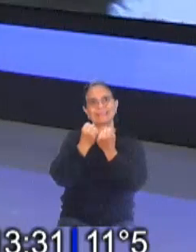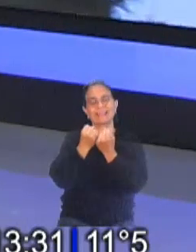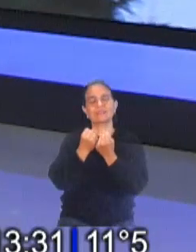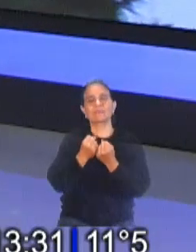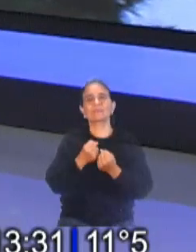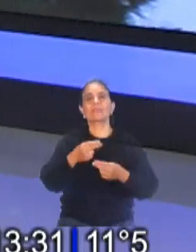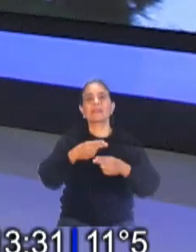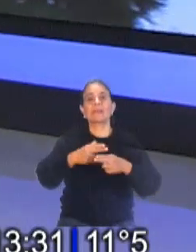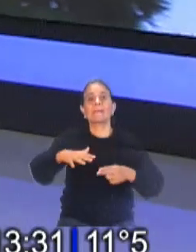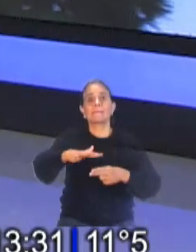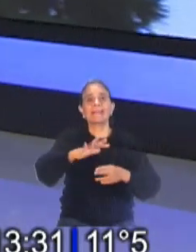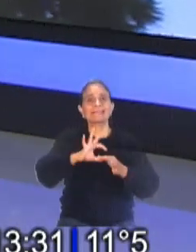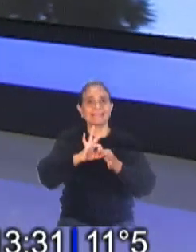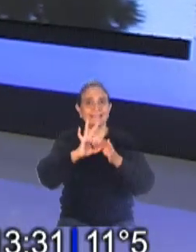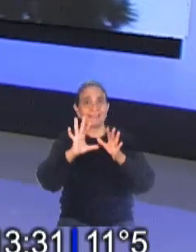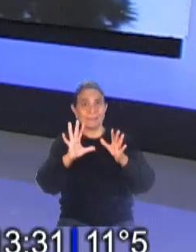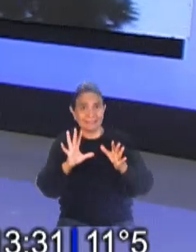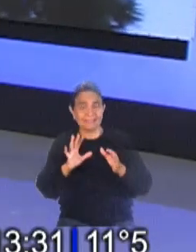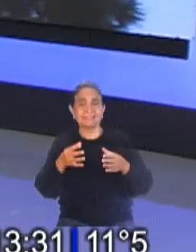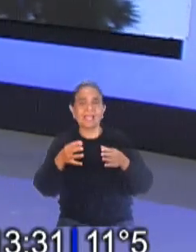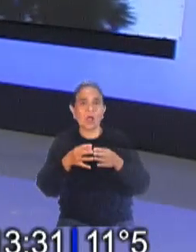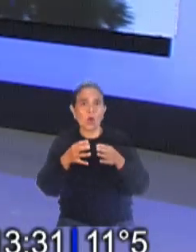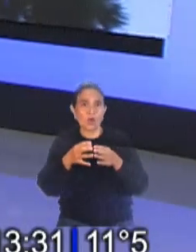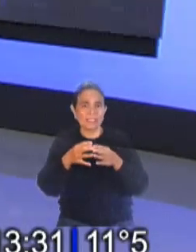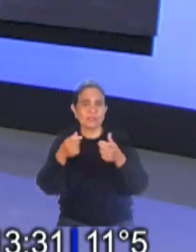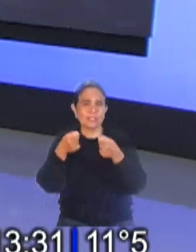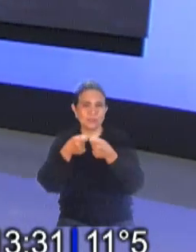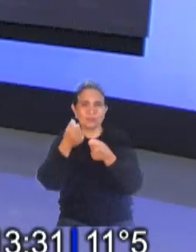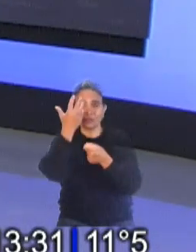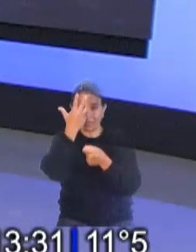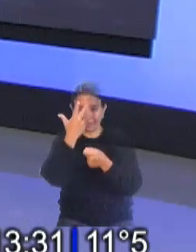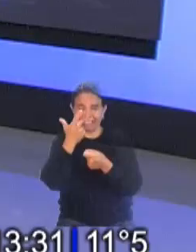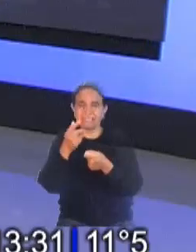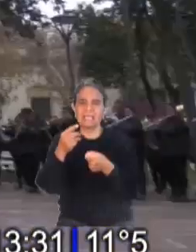como cada año, la Asociación Sanmartiniana realizó las actividades.